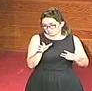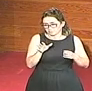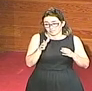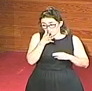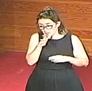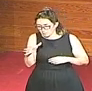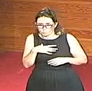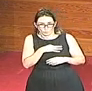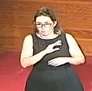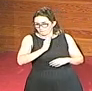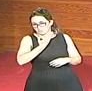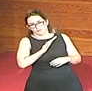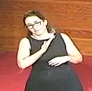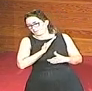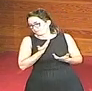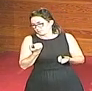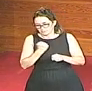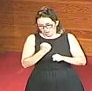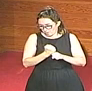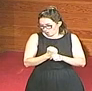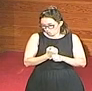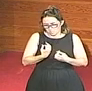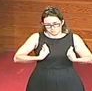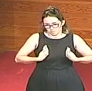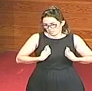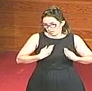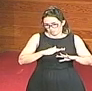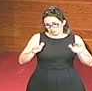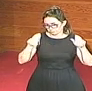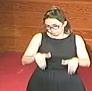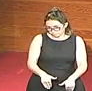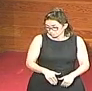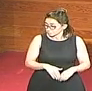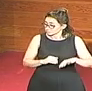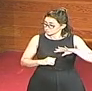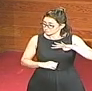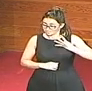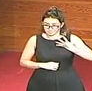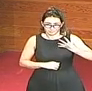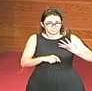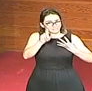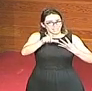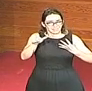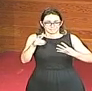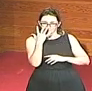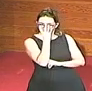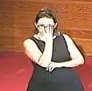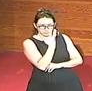carrera de los informadores y las informadoras. Y luego está la desconfianza del público, que